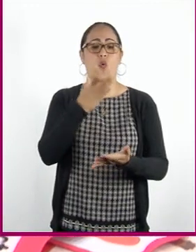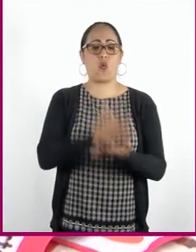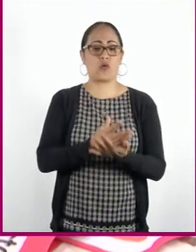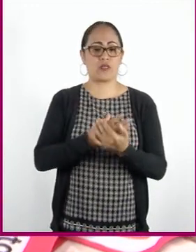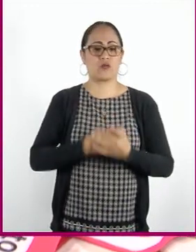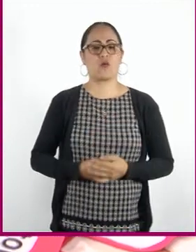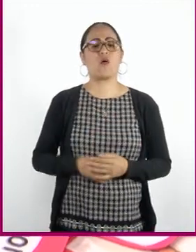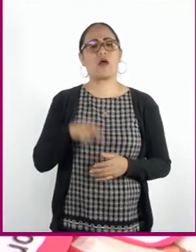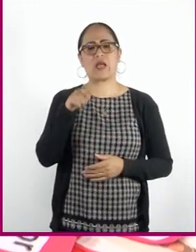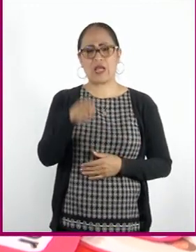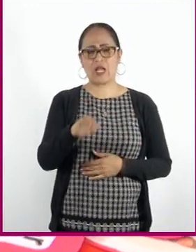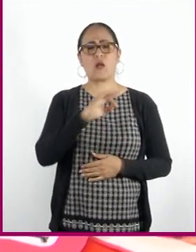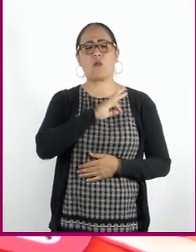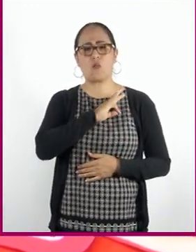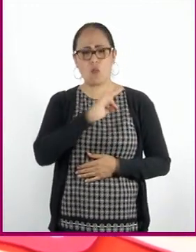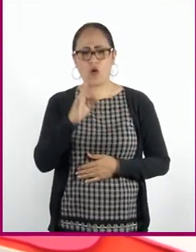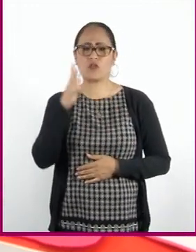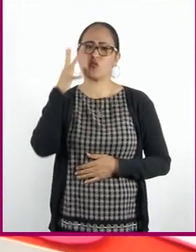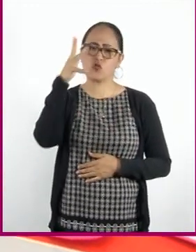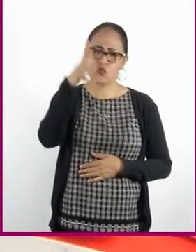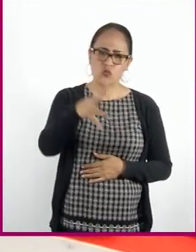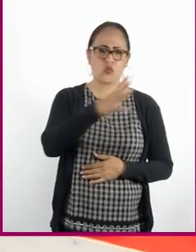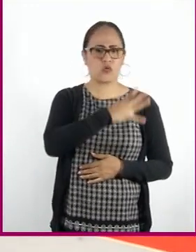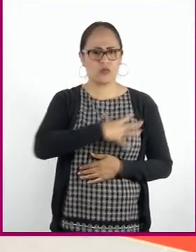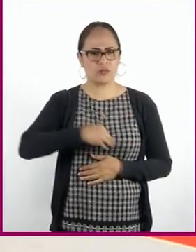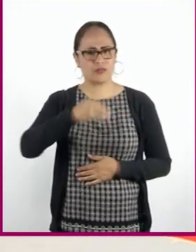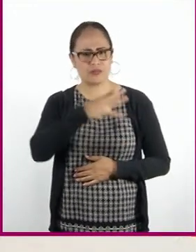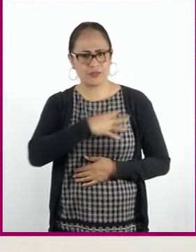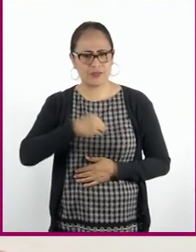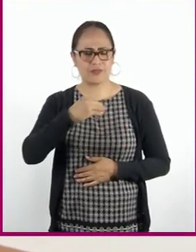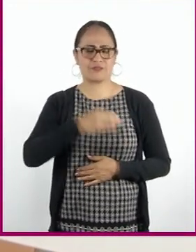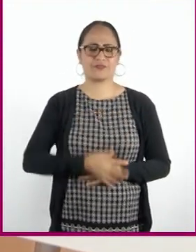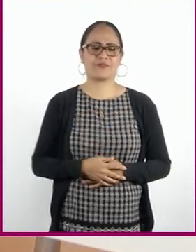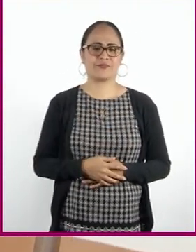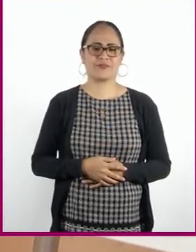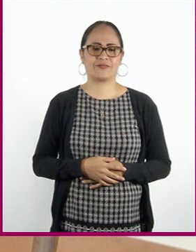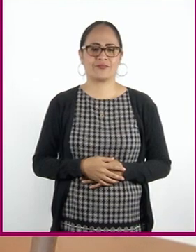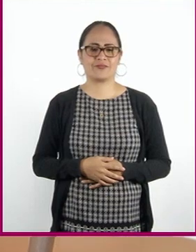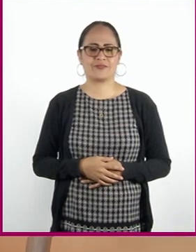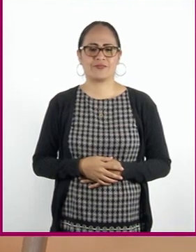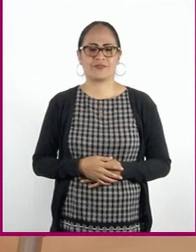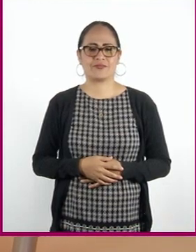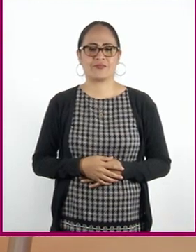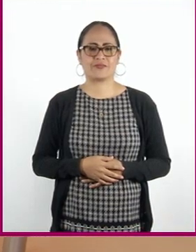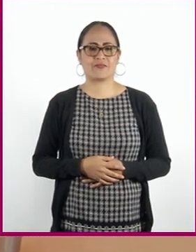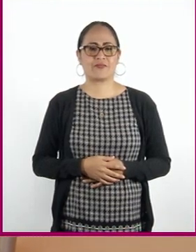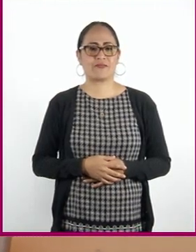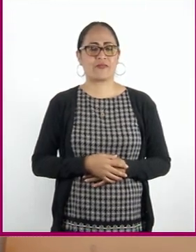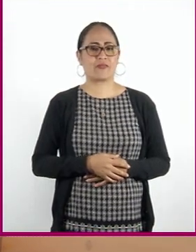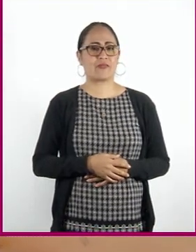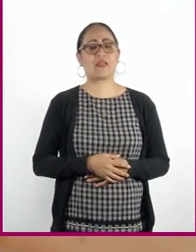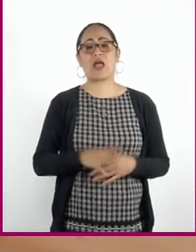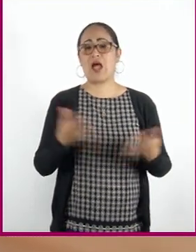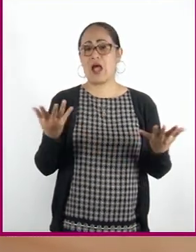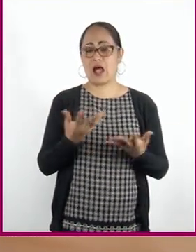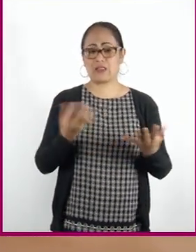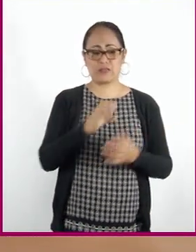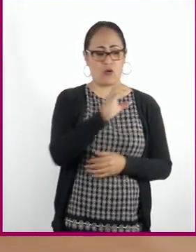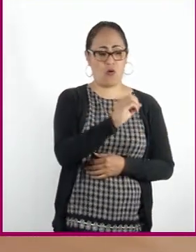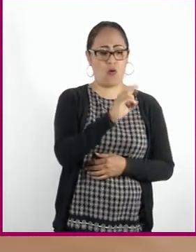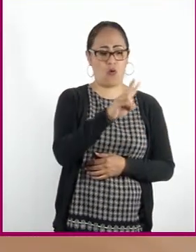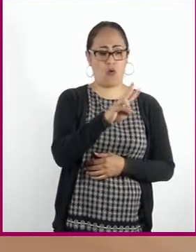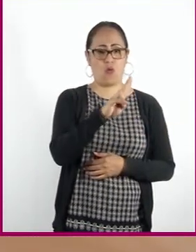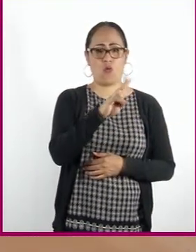tiene todo individuo para generar descendientes. Aunque es a partir del inicio de la producción de óvulos